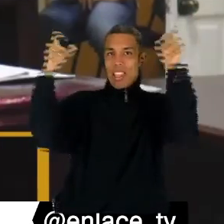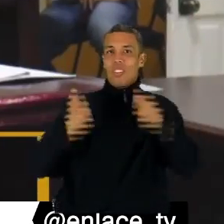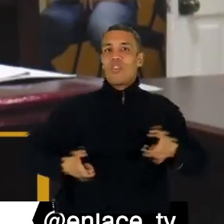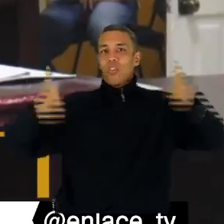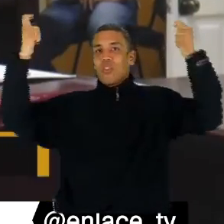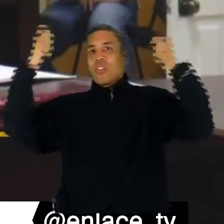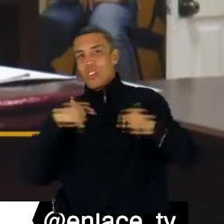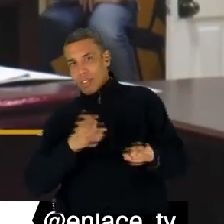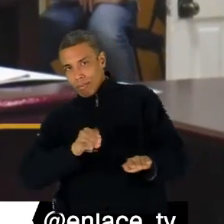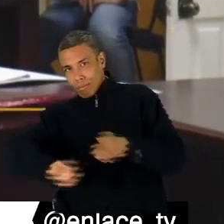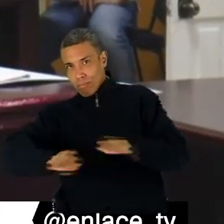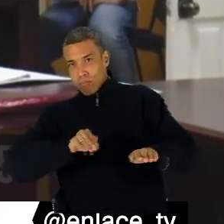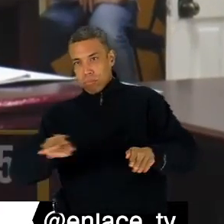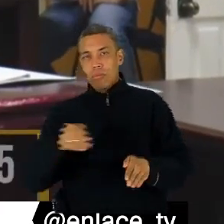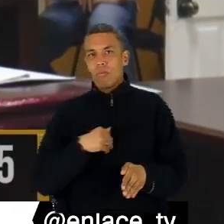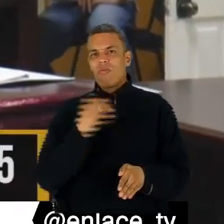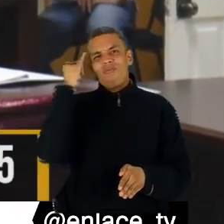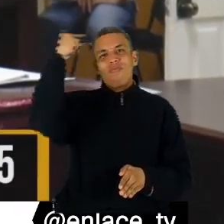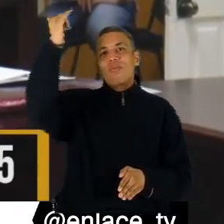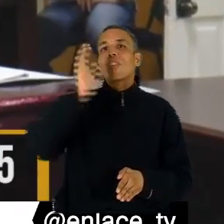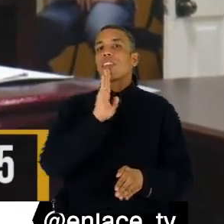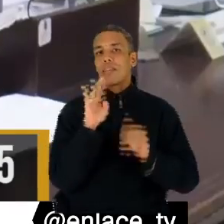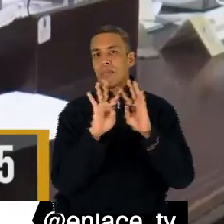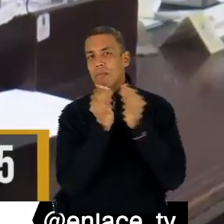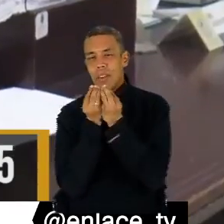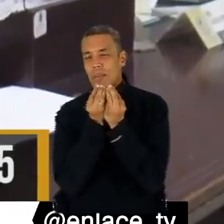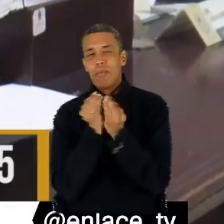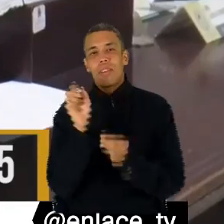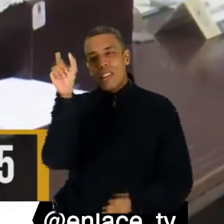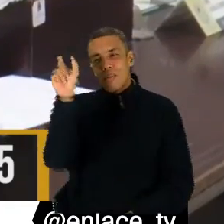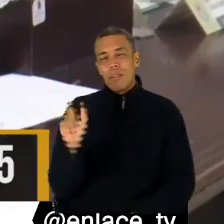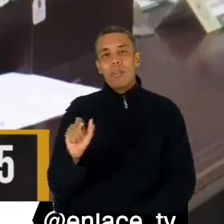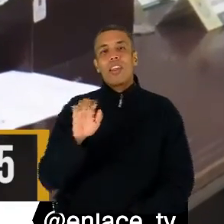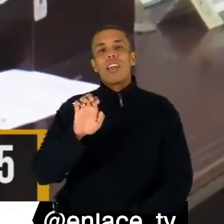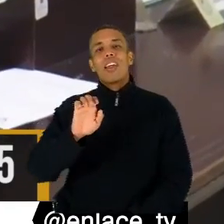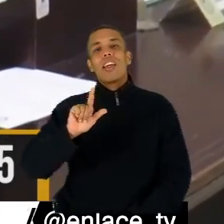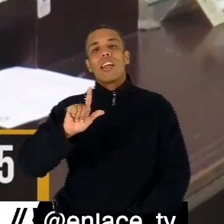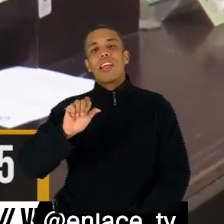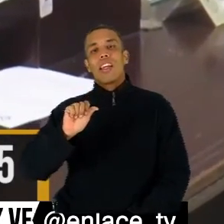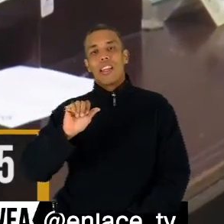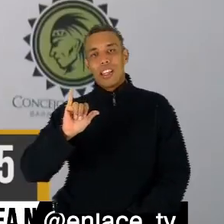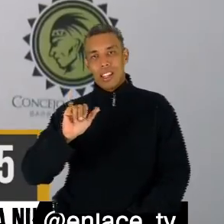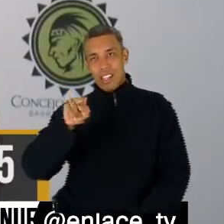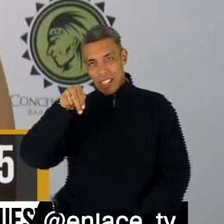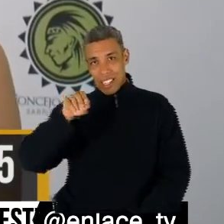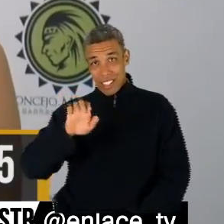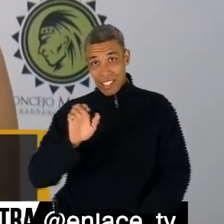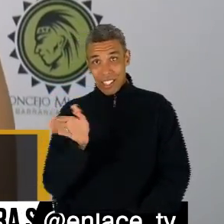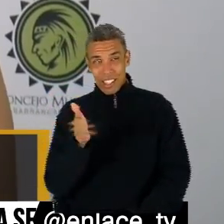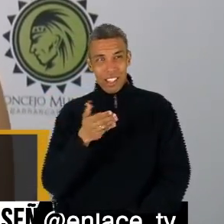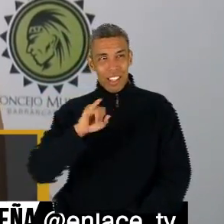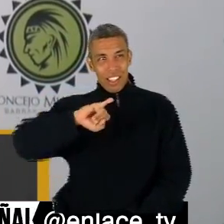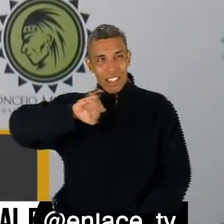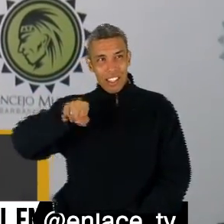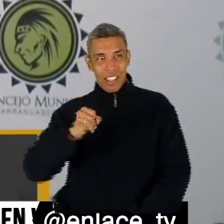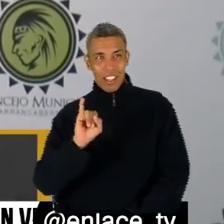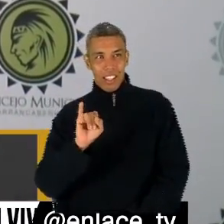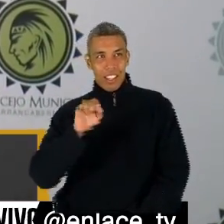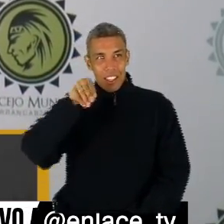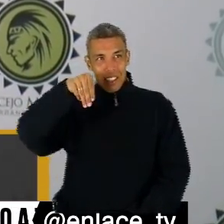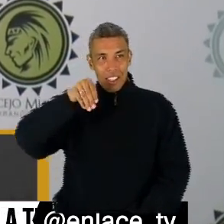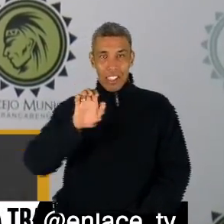de la iniciativa que recibió el aval de todos los concejales en plenaria ayer hacia las 9 de la noche. Bueno, realmente sé que Barranca Bermeja